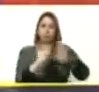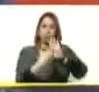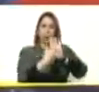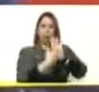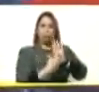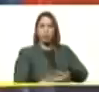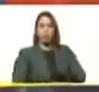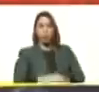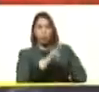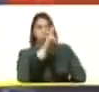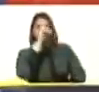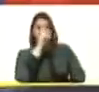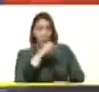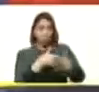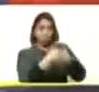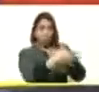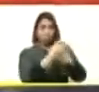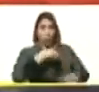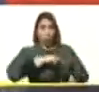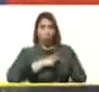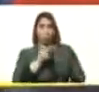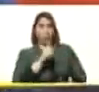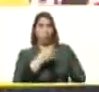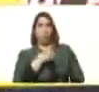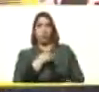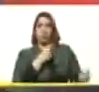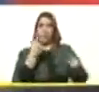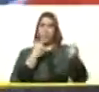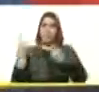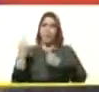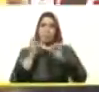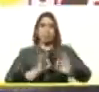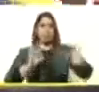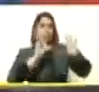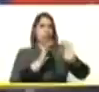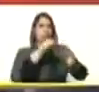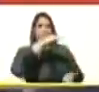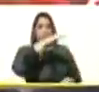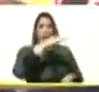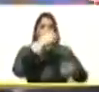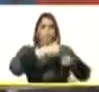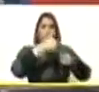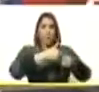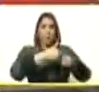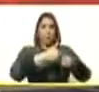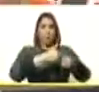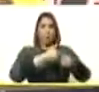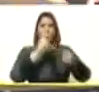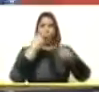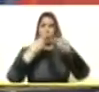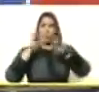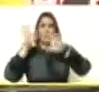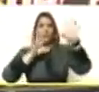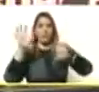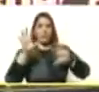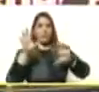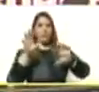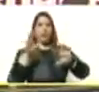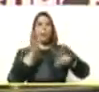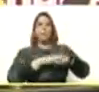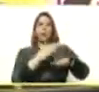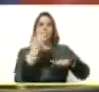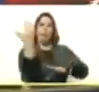en 2 años no hemos podido exportar un solo barril de petróleo al exterior por el bloqueo, por las medidas coercitivas contra la